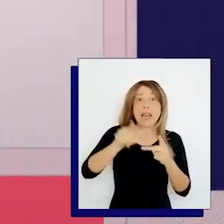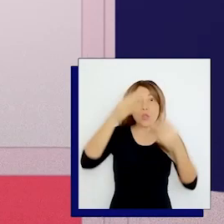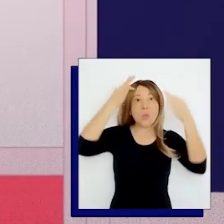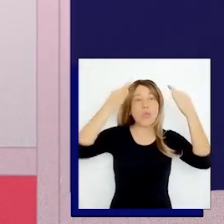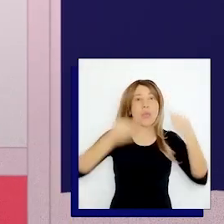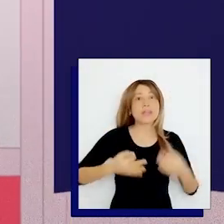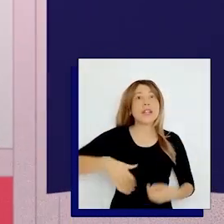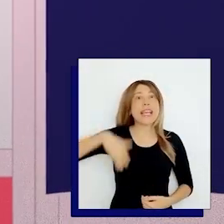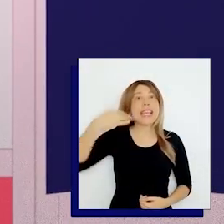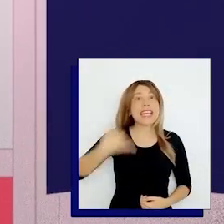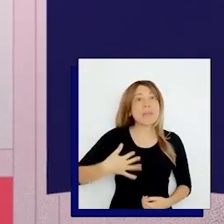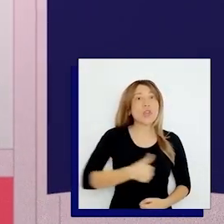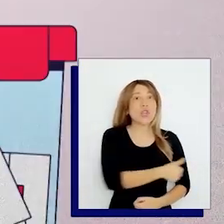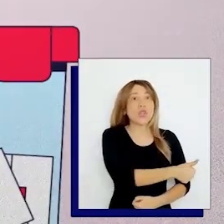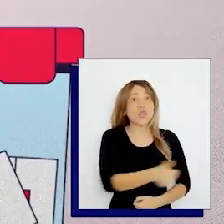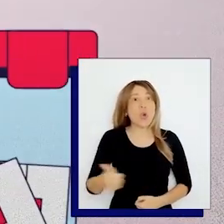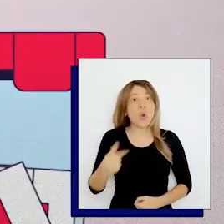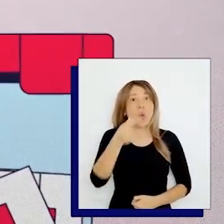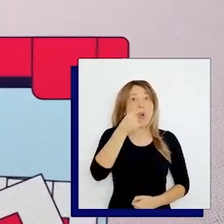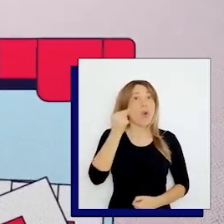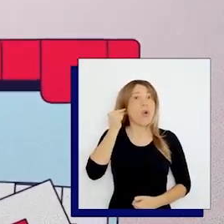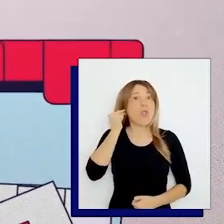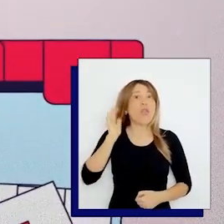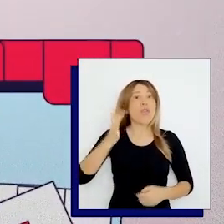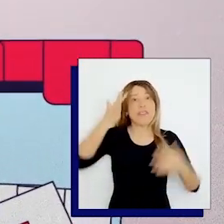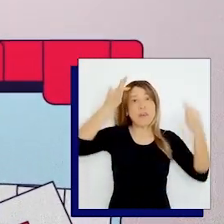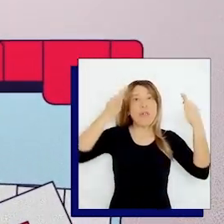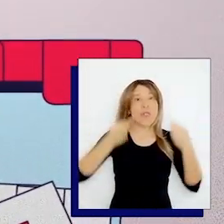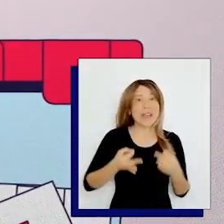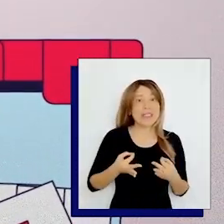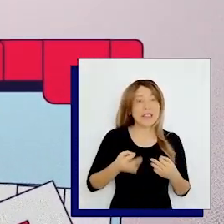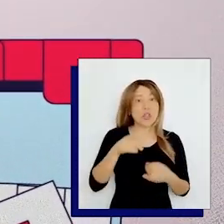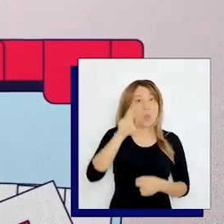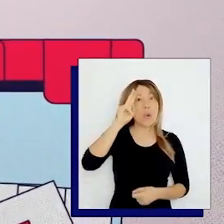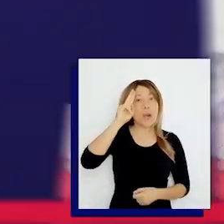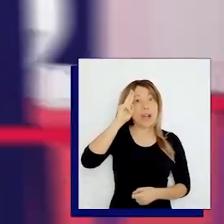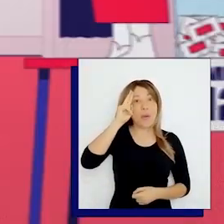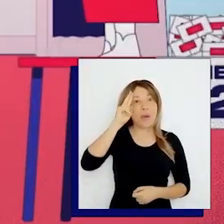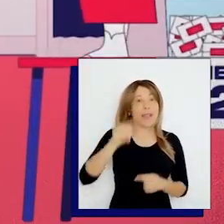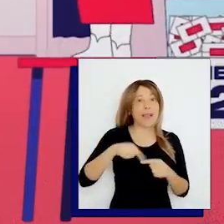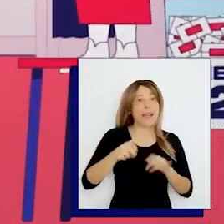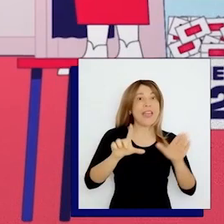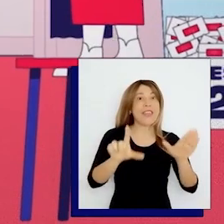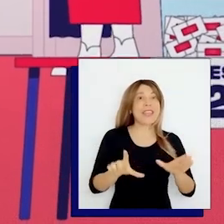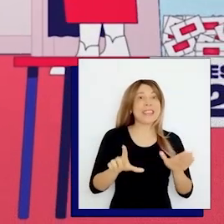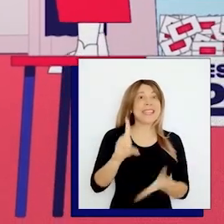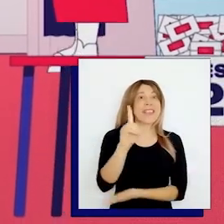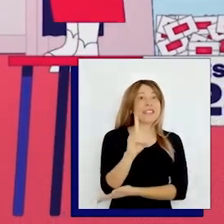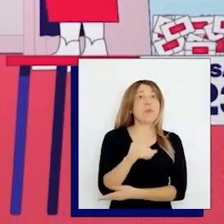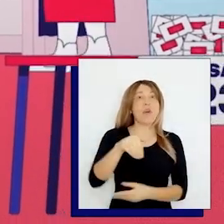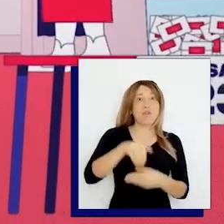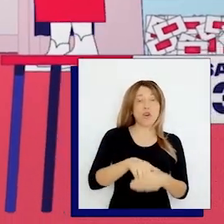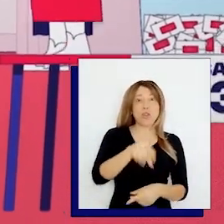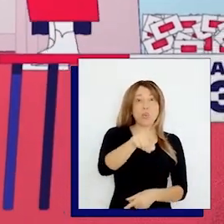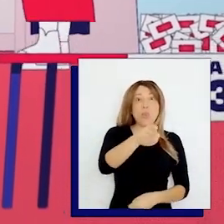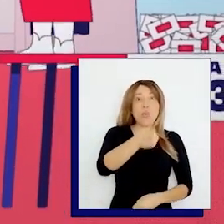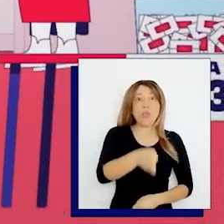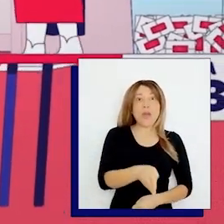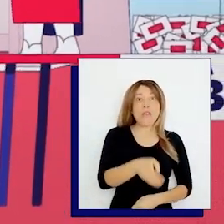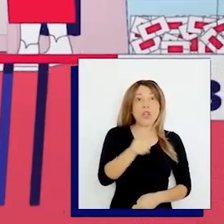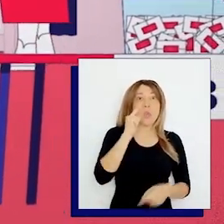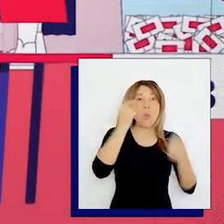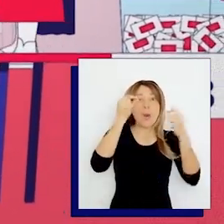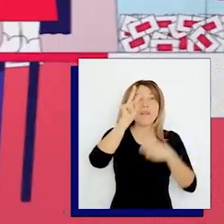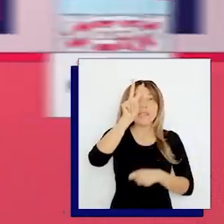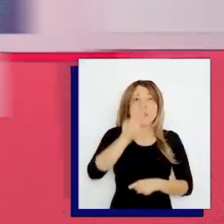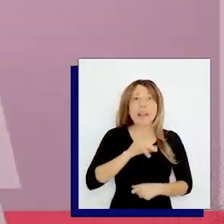lo importante es que entre todas y todos tomamos una decisión. Recuerda, este 17 de diciembre, votar es tu deber.